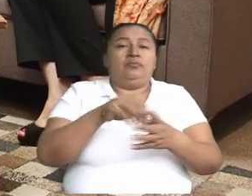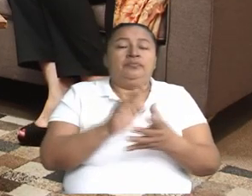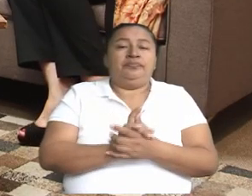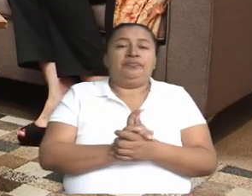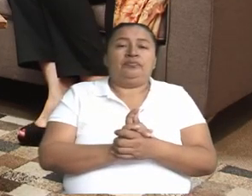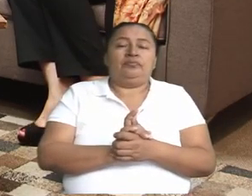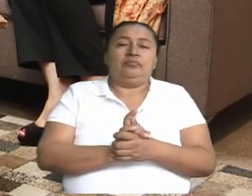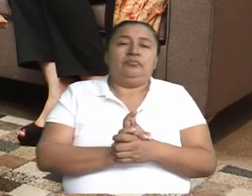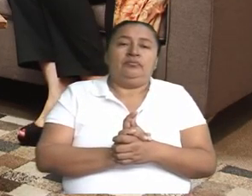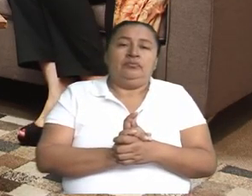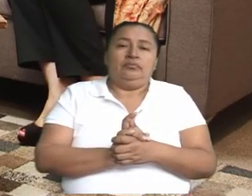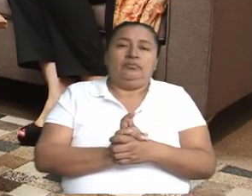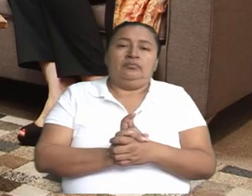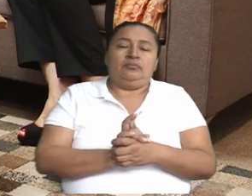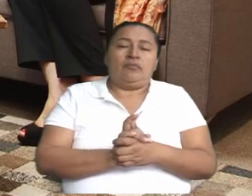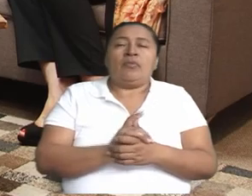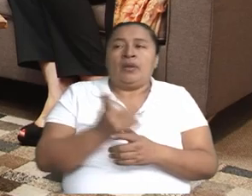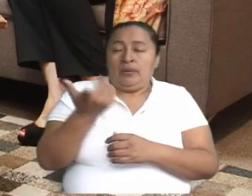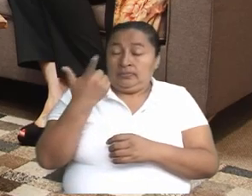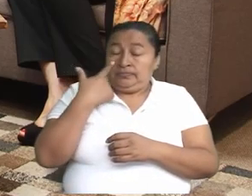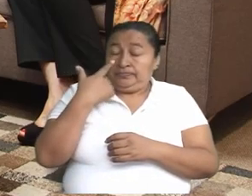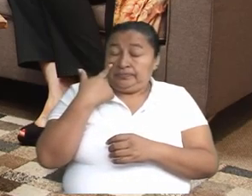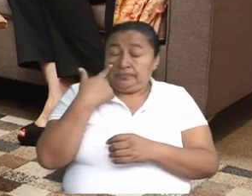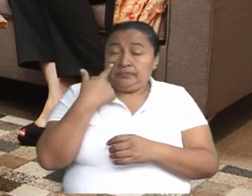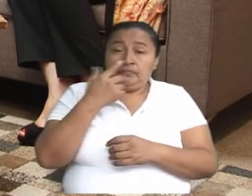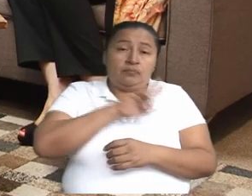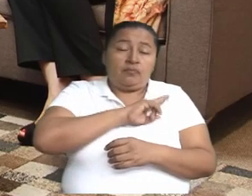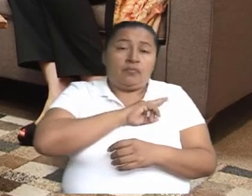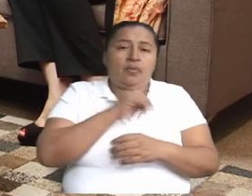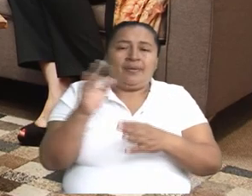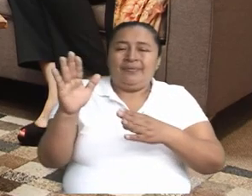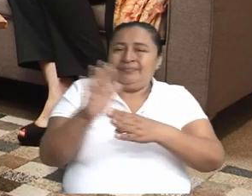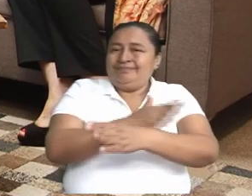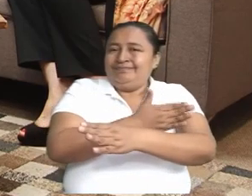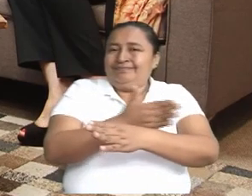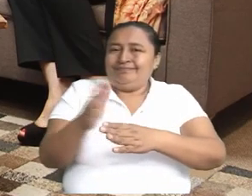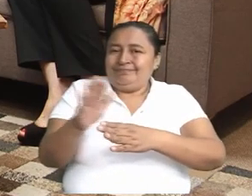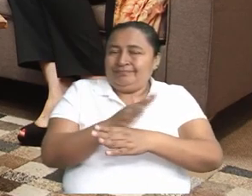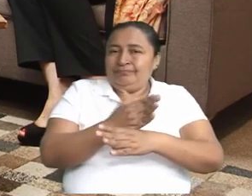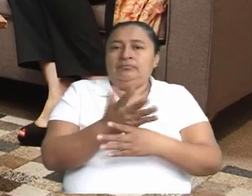Mira, hay una diferencia que es sustancial.